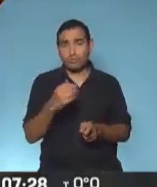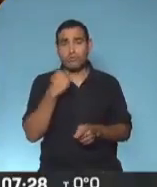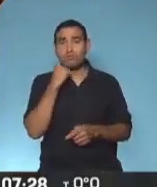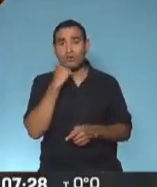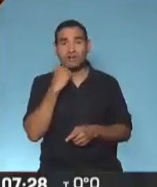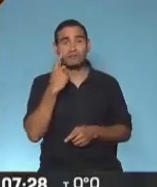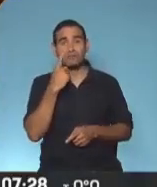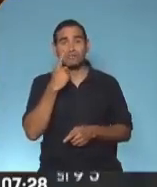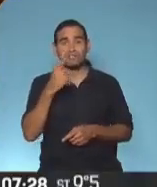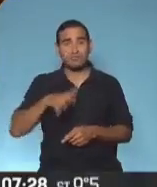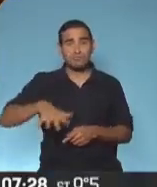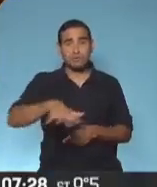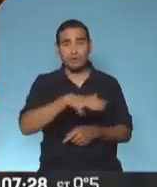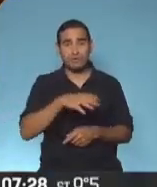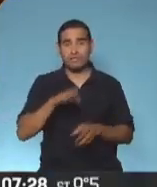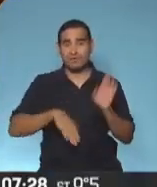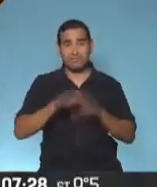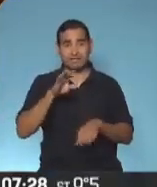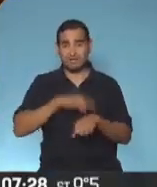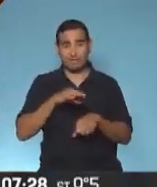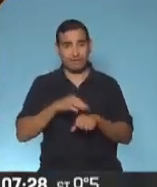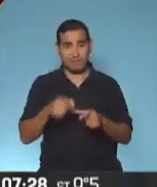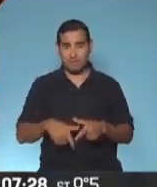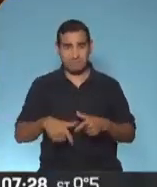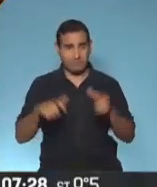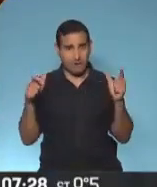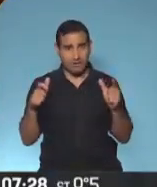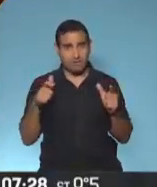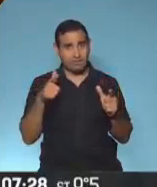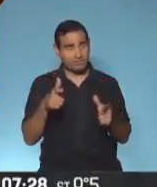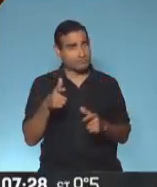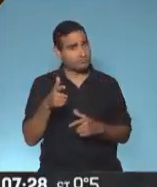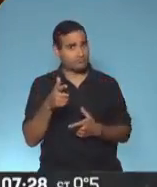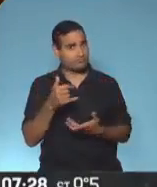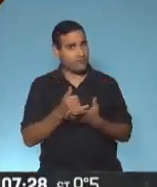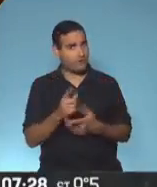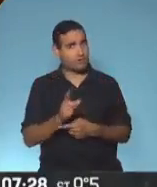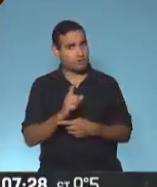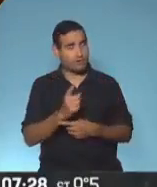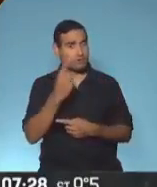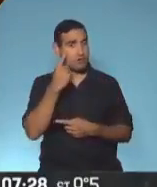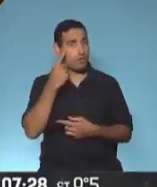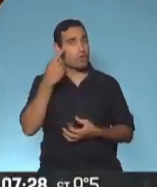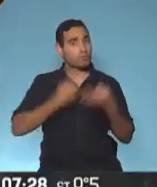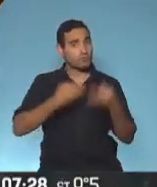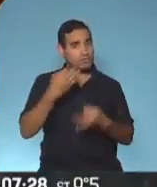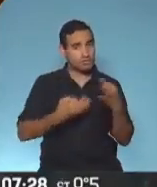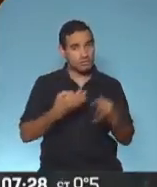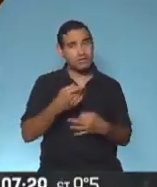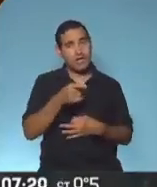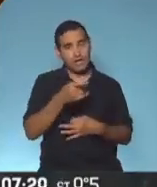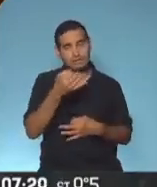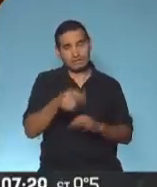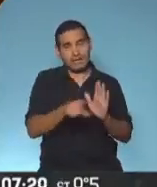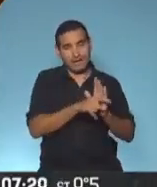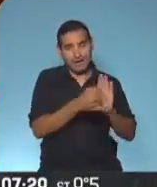el municipio de la provincia de Buenos Aires que más casos registra. Digo, no es un dato menor. Probablemente la justicia, obviamente, tenga base